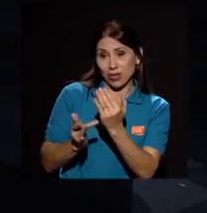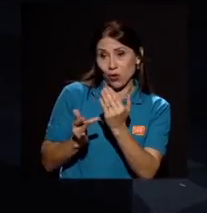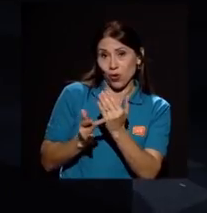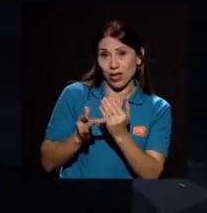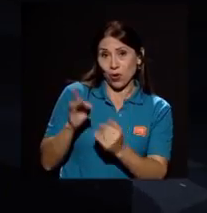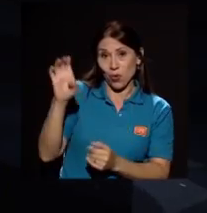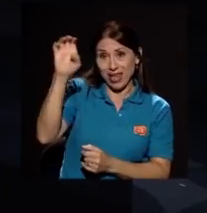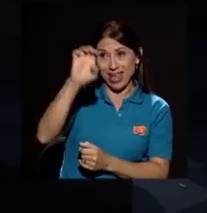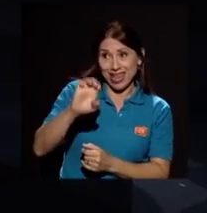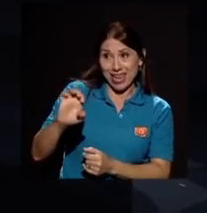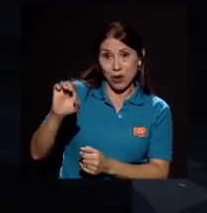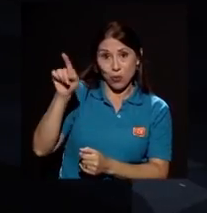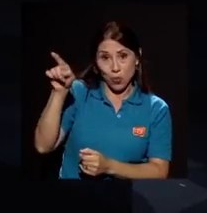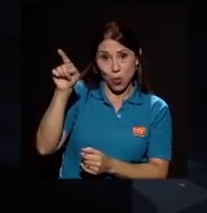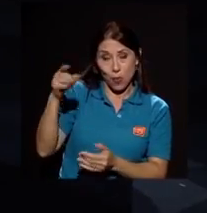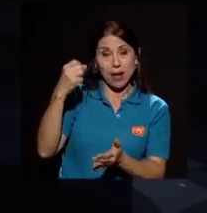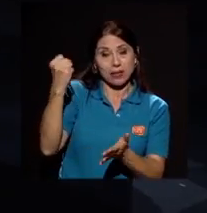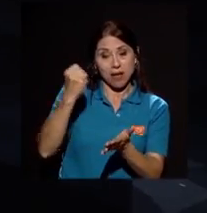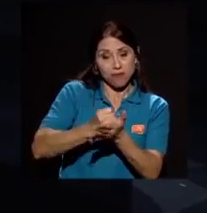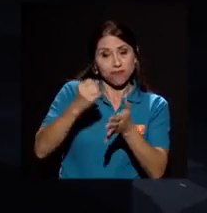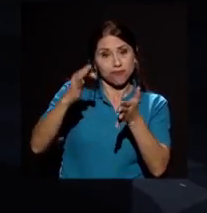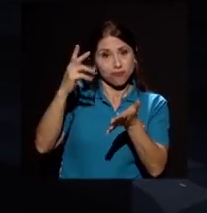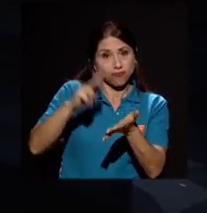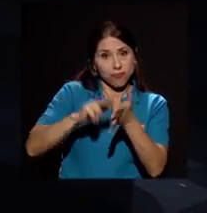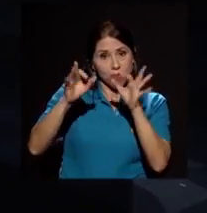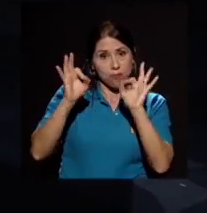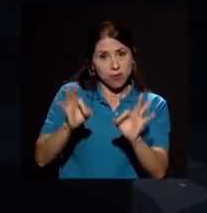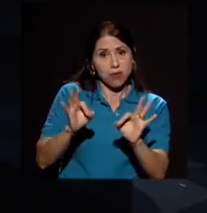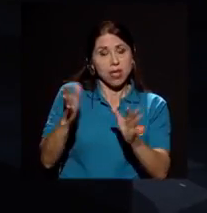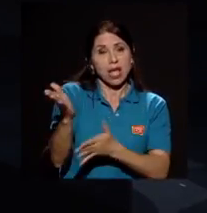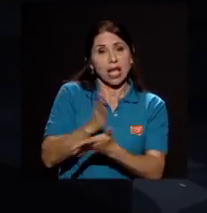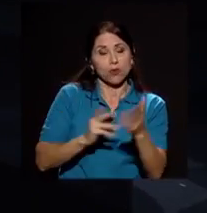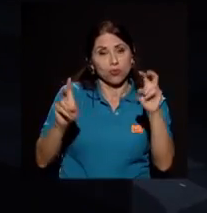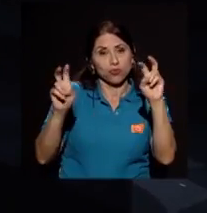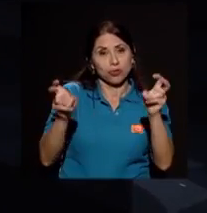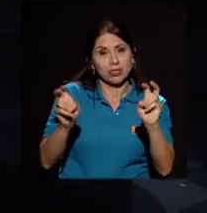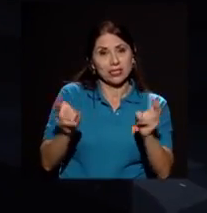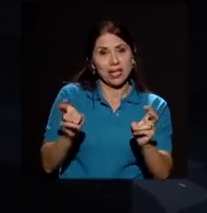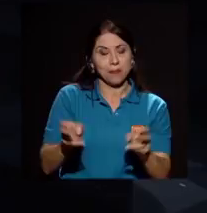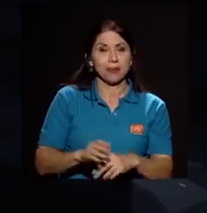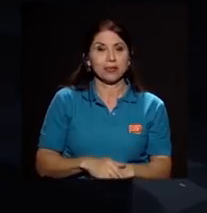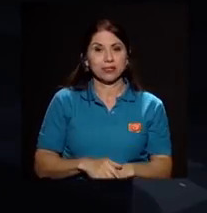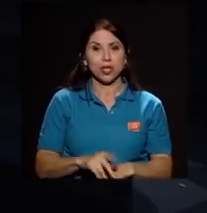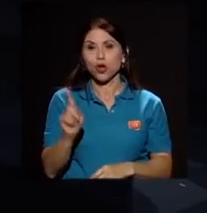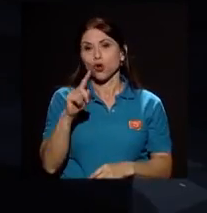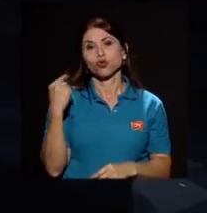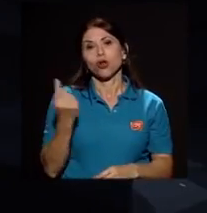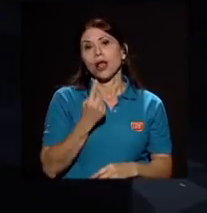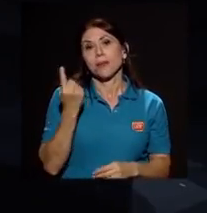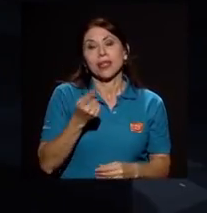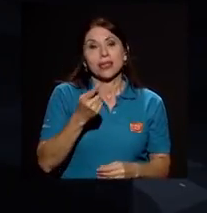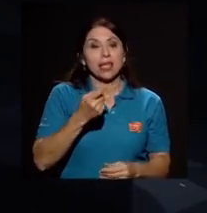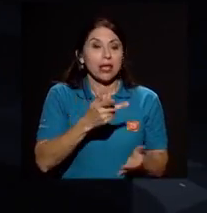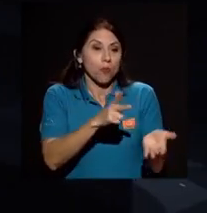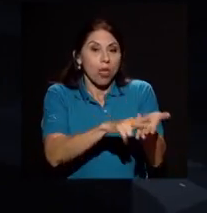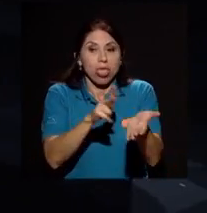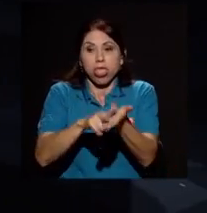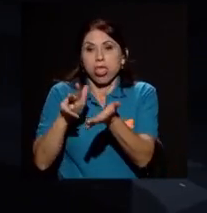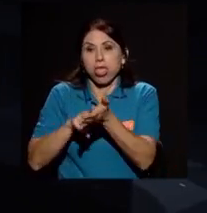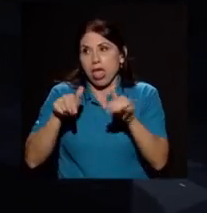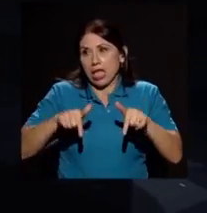europa en ciertas aspectos más allá de las certificaciones domésticas que tenemos con el sinaí